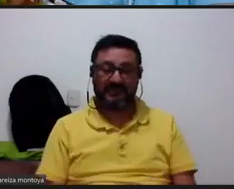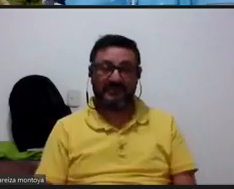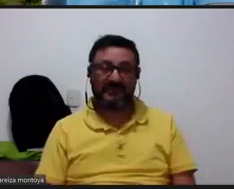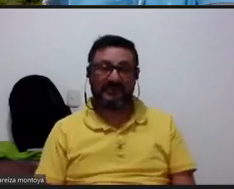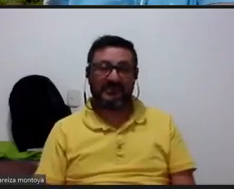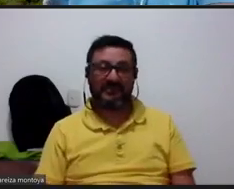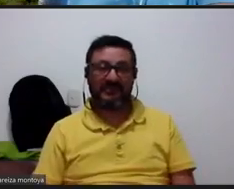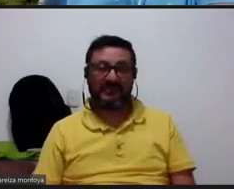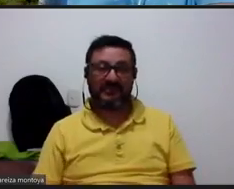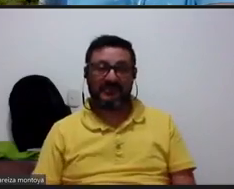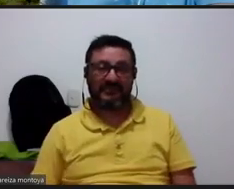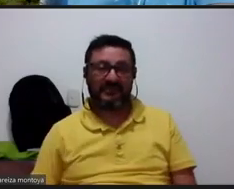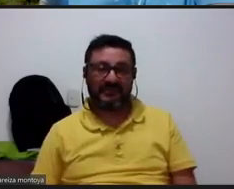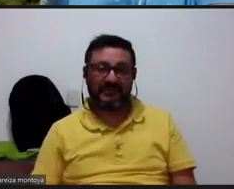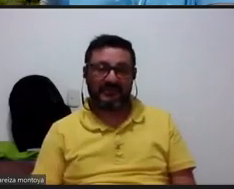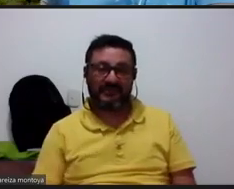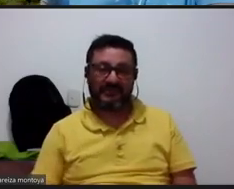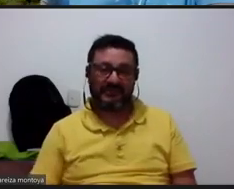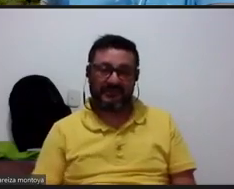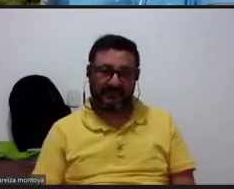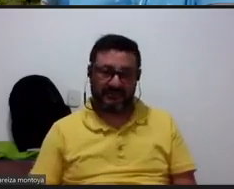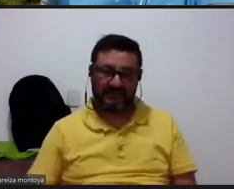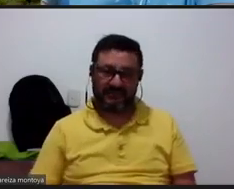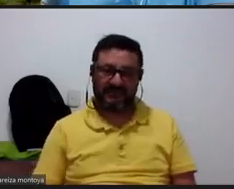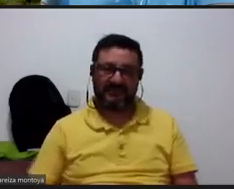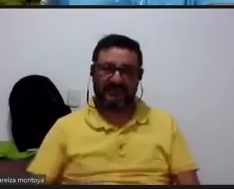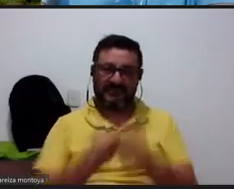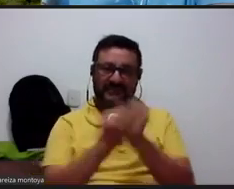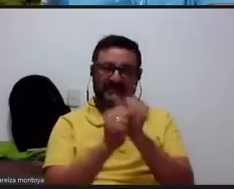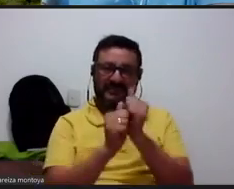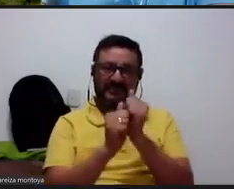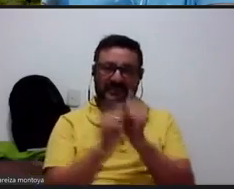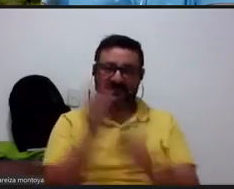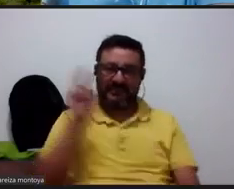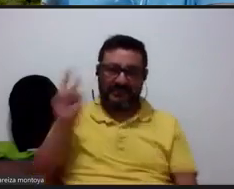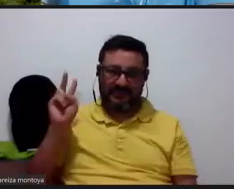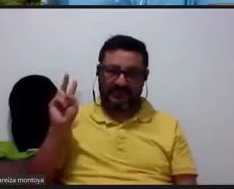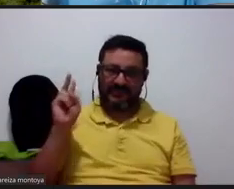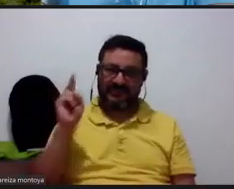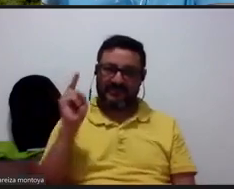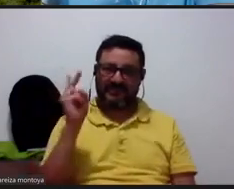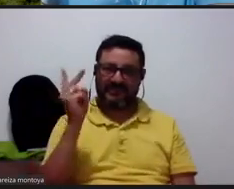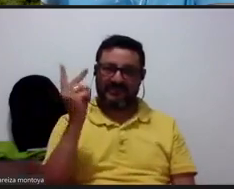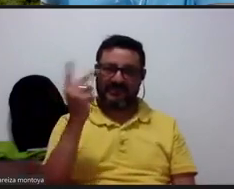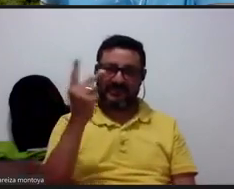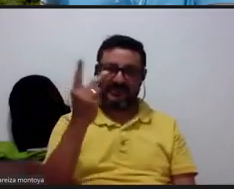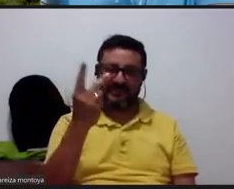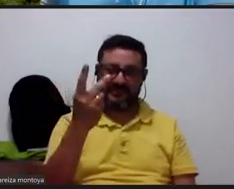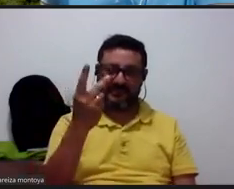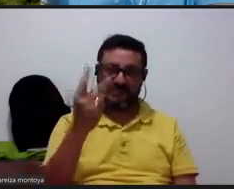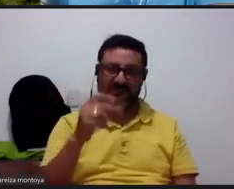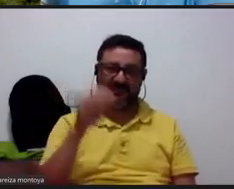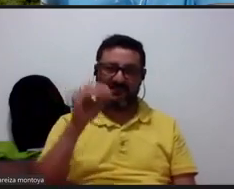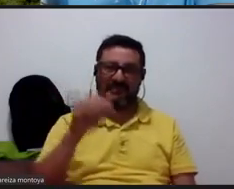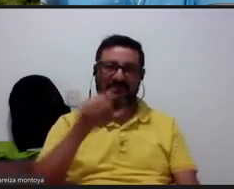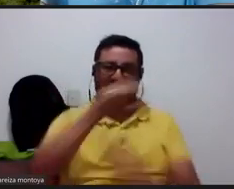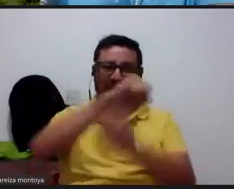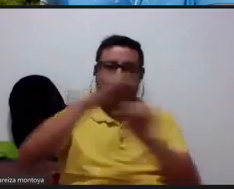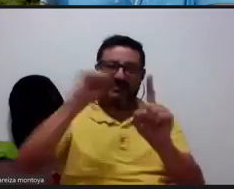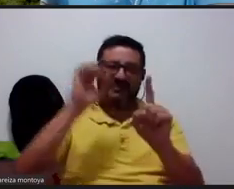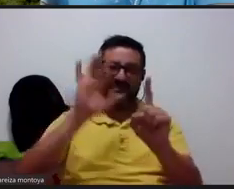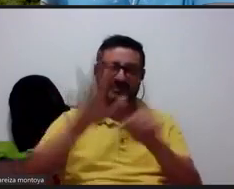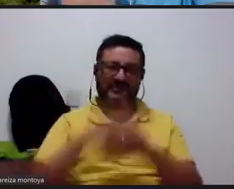deportes. Entonces, mira que el deporte ha ido evolucionando, ha ido invadiendo la sociedad. Y esas son las cosas